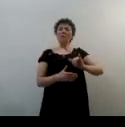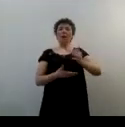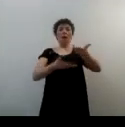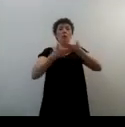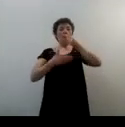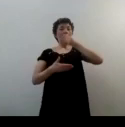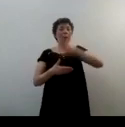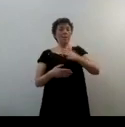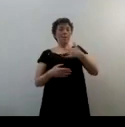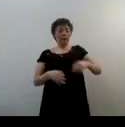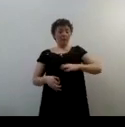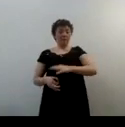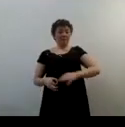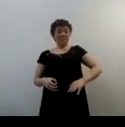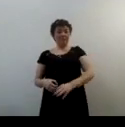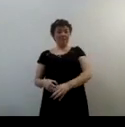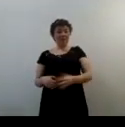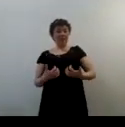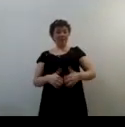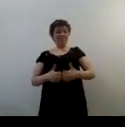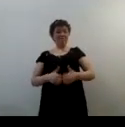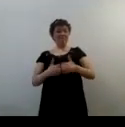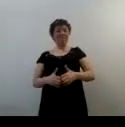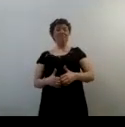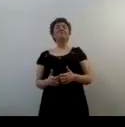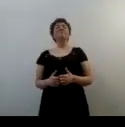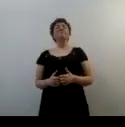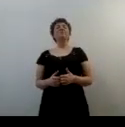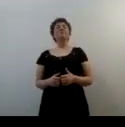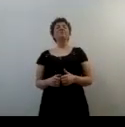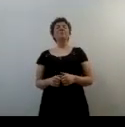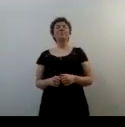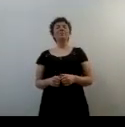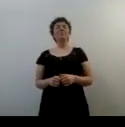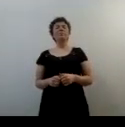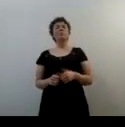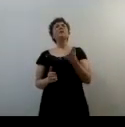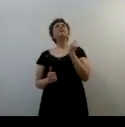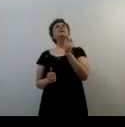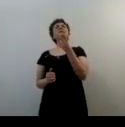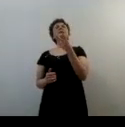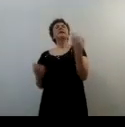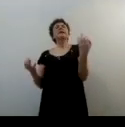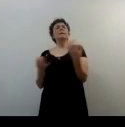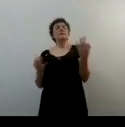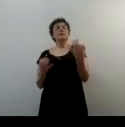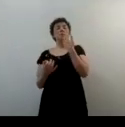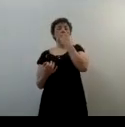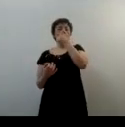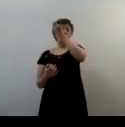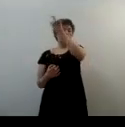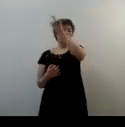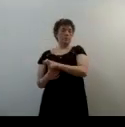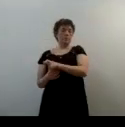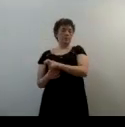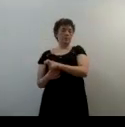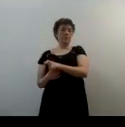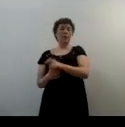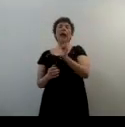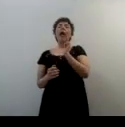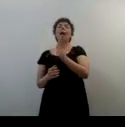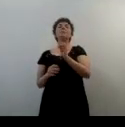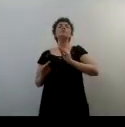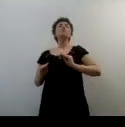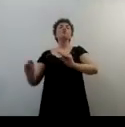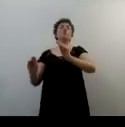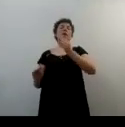microbiota. ¿Qué es lo que suele ocurrir o que es muy habitual? Pues que cuando uno, por ejemplo, tiene un hábito de alimentación en